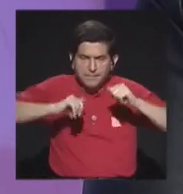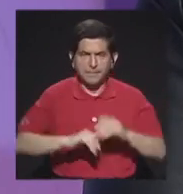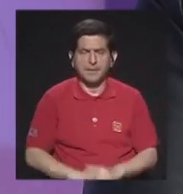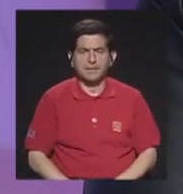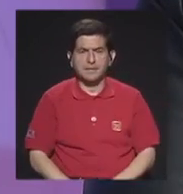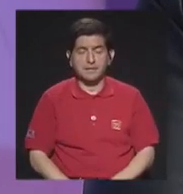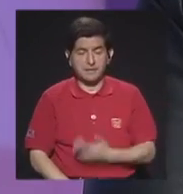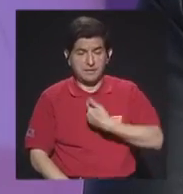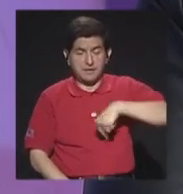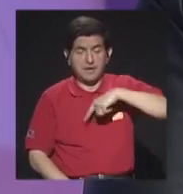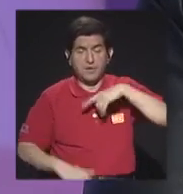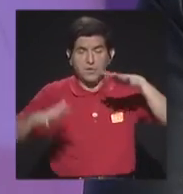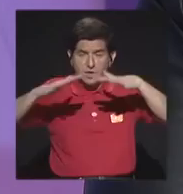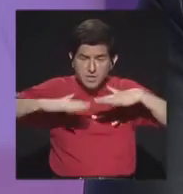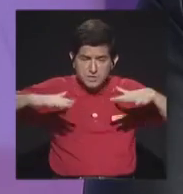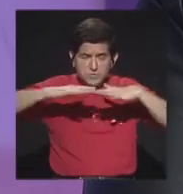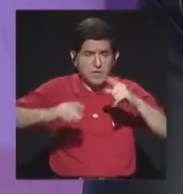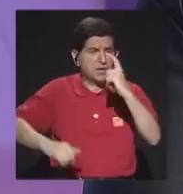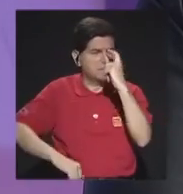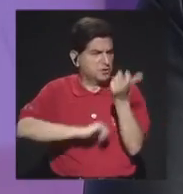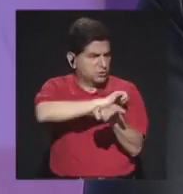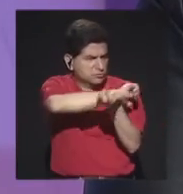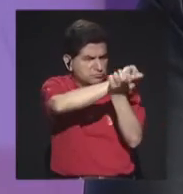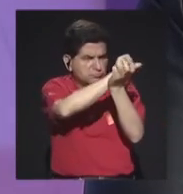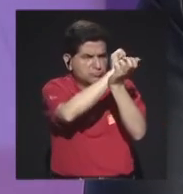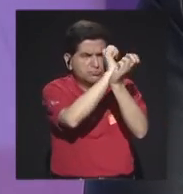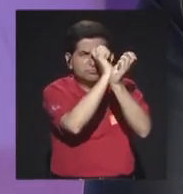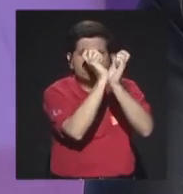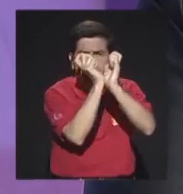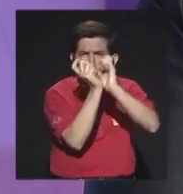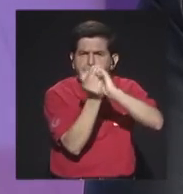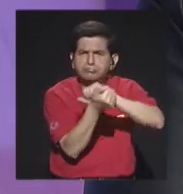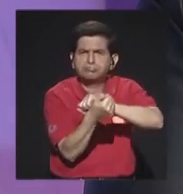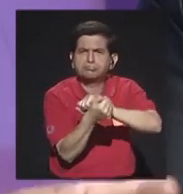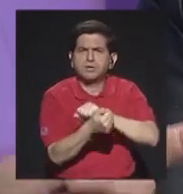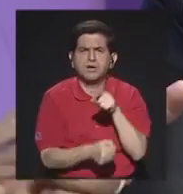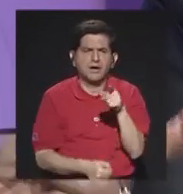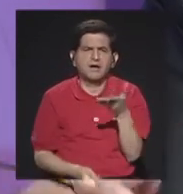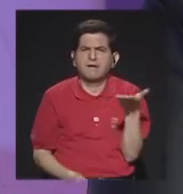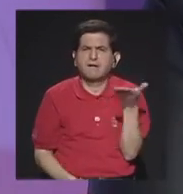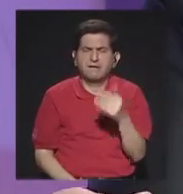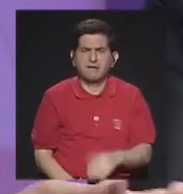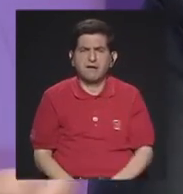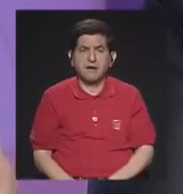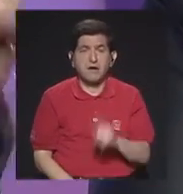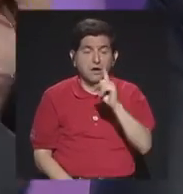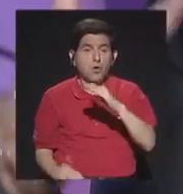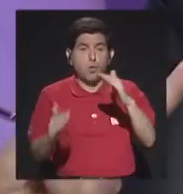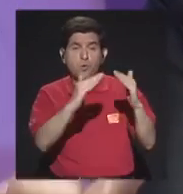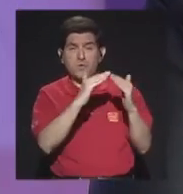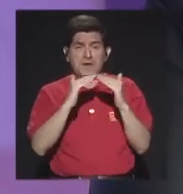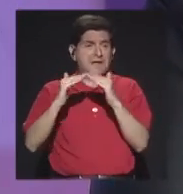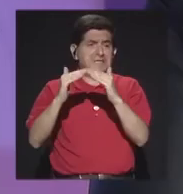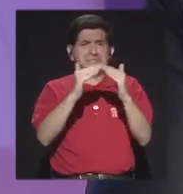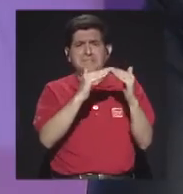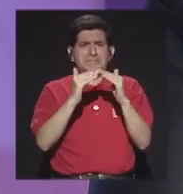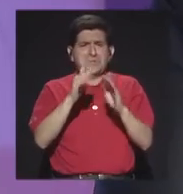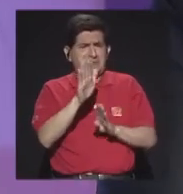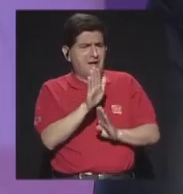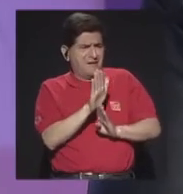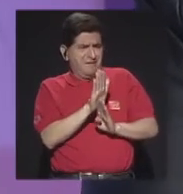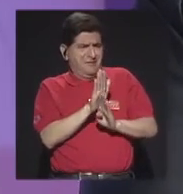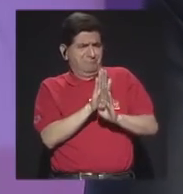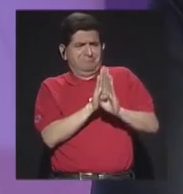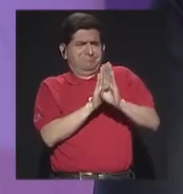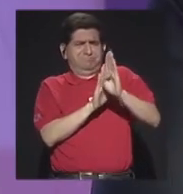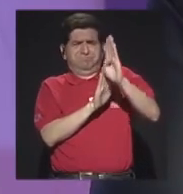nuestro ambiente escazuceño se nos está transformando en una familia, en una ciudad totalmente desarrollada,